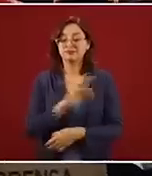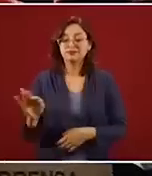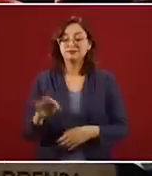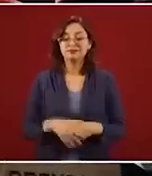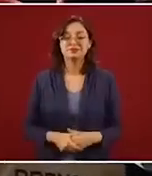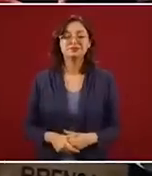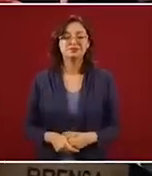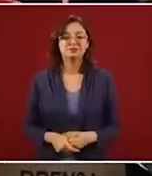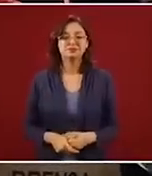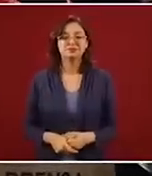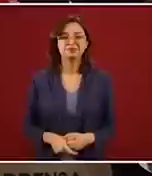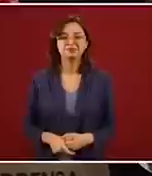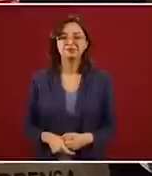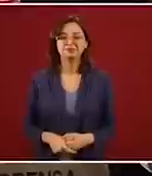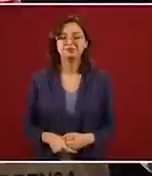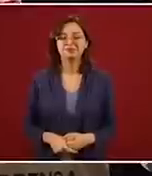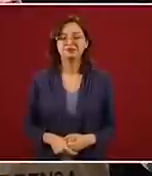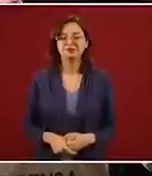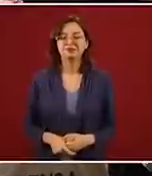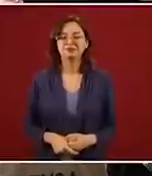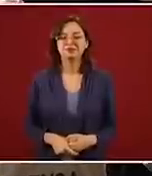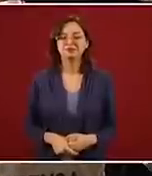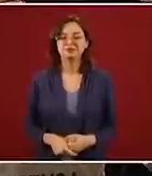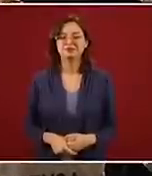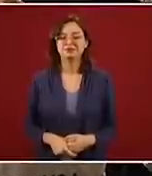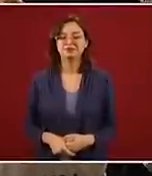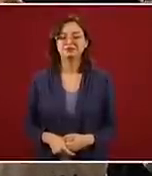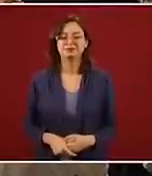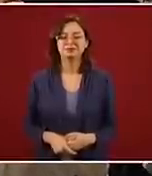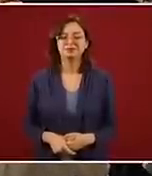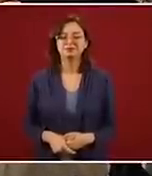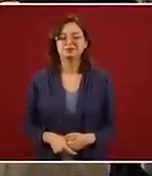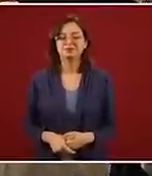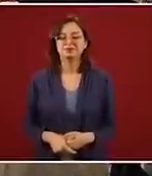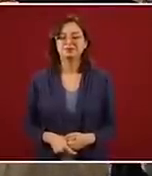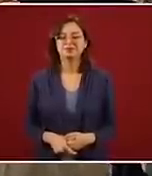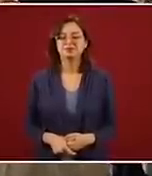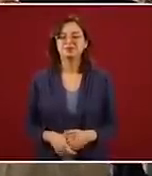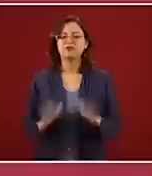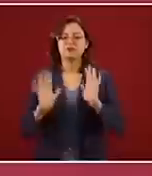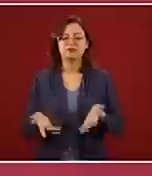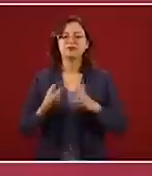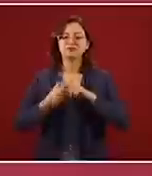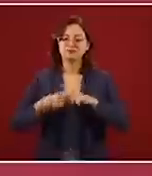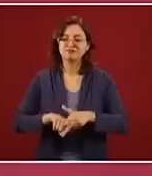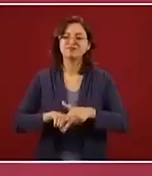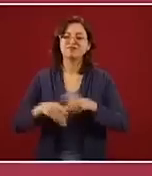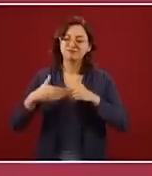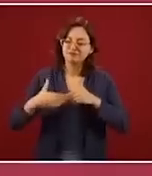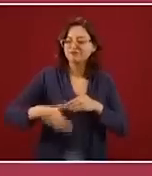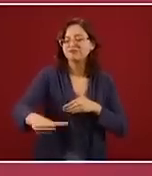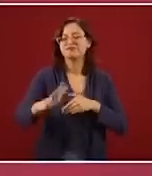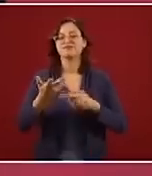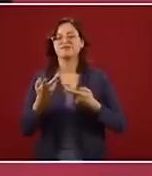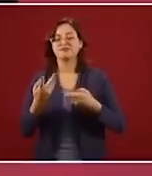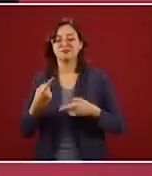Ya tenemos hecho, estamos trabajando en esto. Si no sale